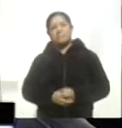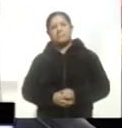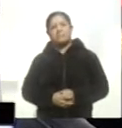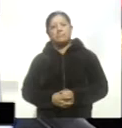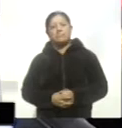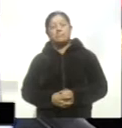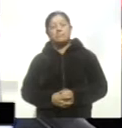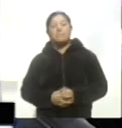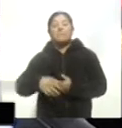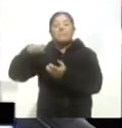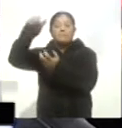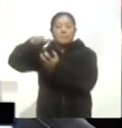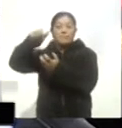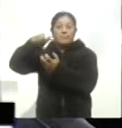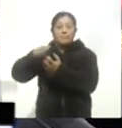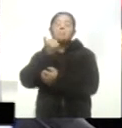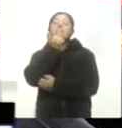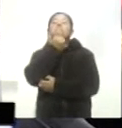gel